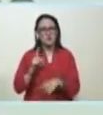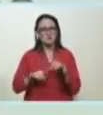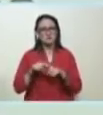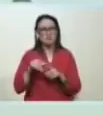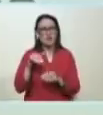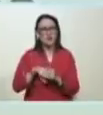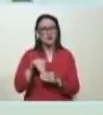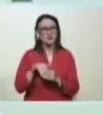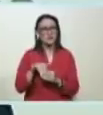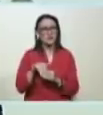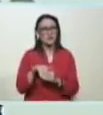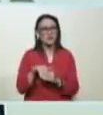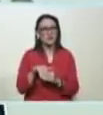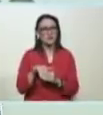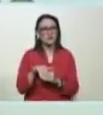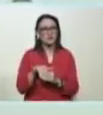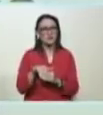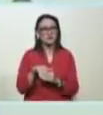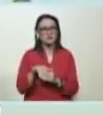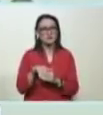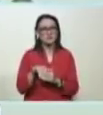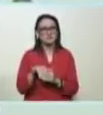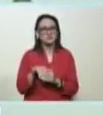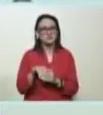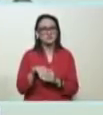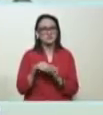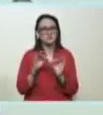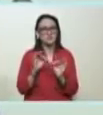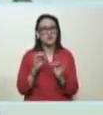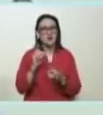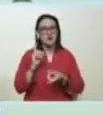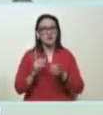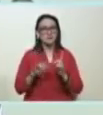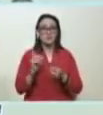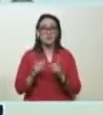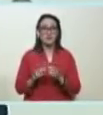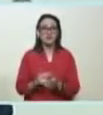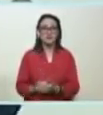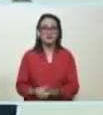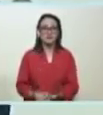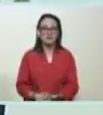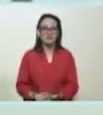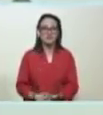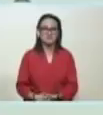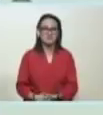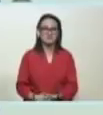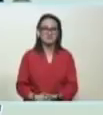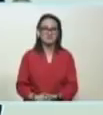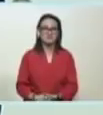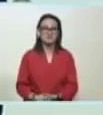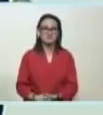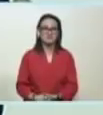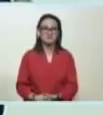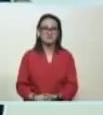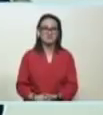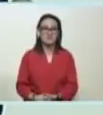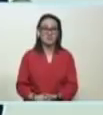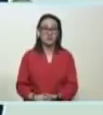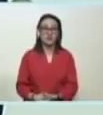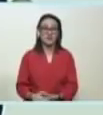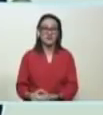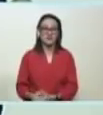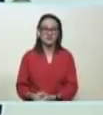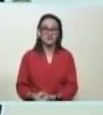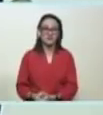electoral, ni siquiera en la fecha de 20 de mayo, que algunos de ellos habían acordado. Se desmarcaron. Segundo